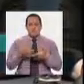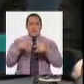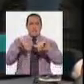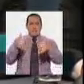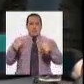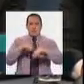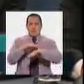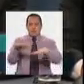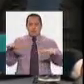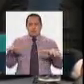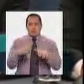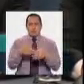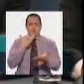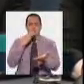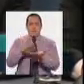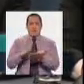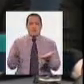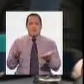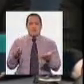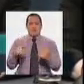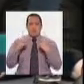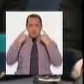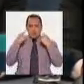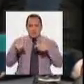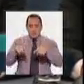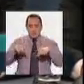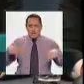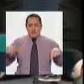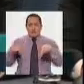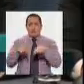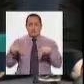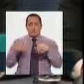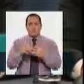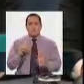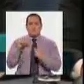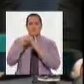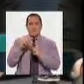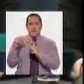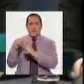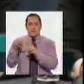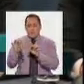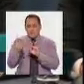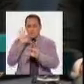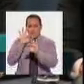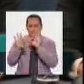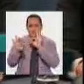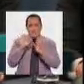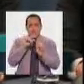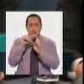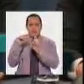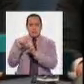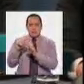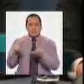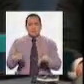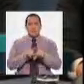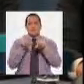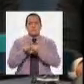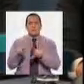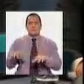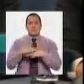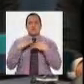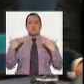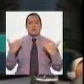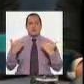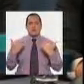groseramente, arbitrariamente un audio, poner frases, sacar palabras y de esta manera